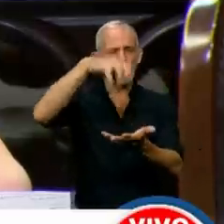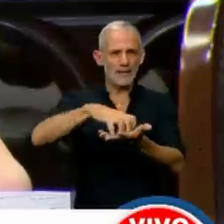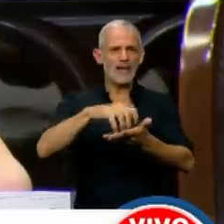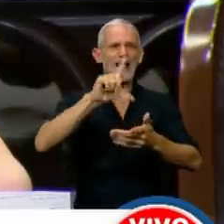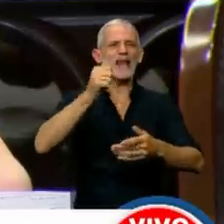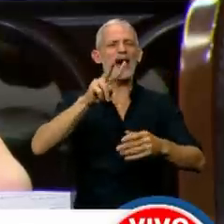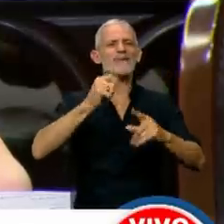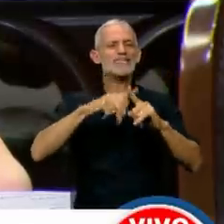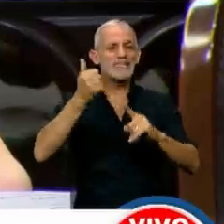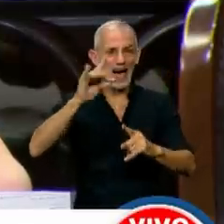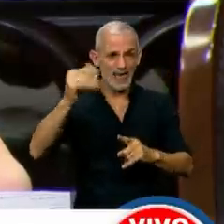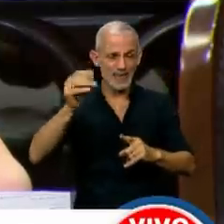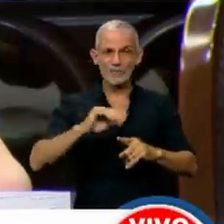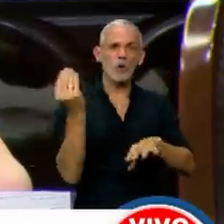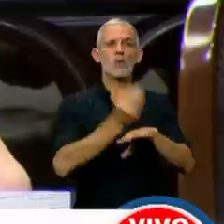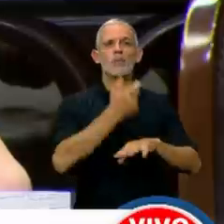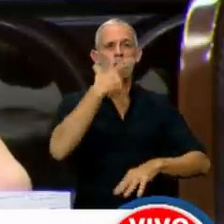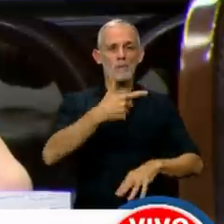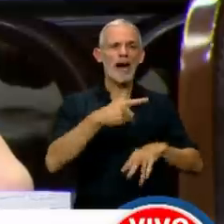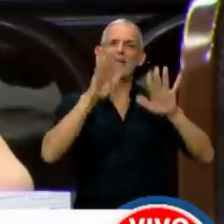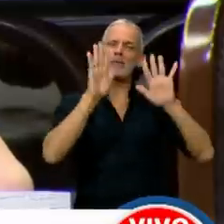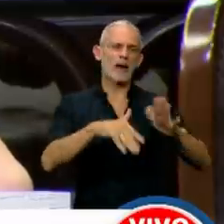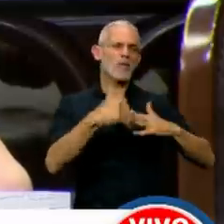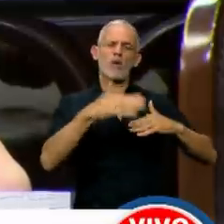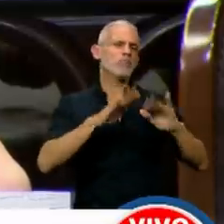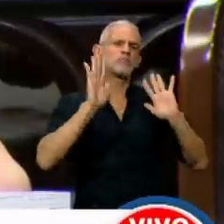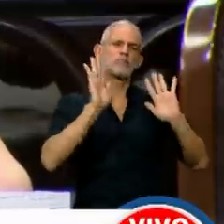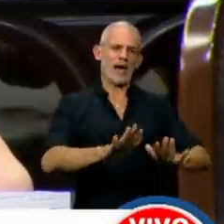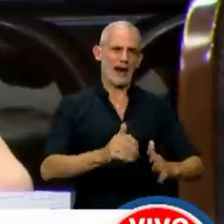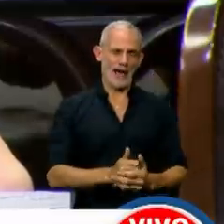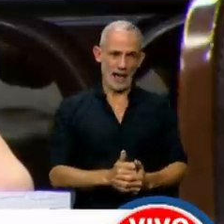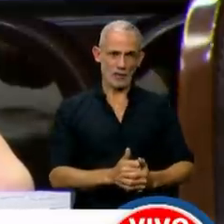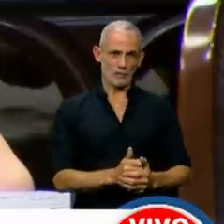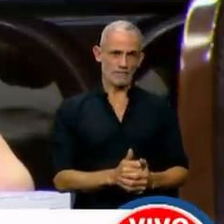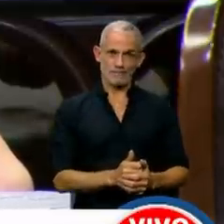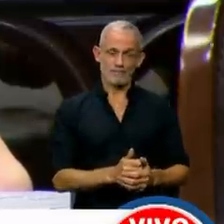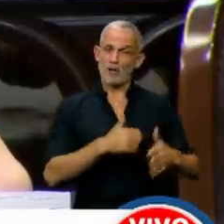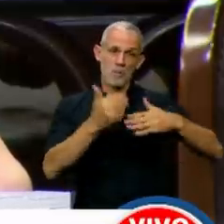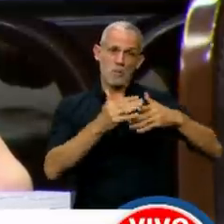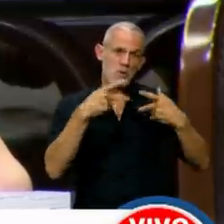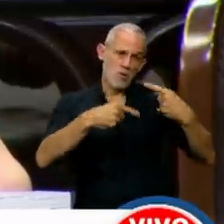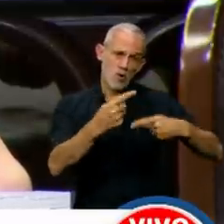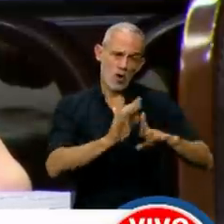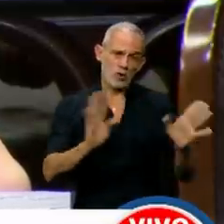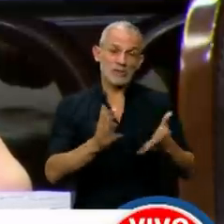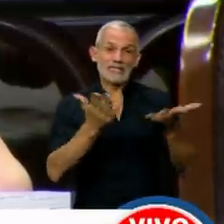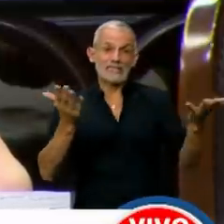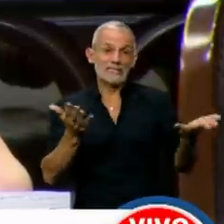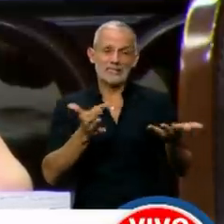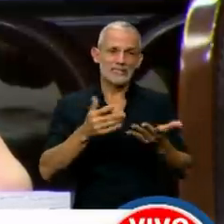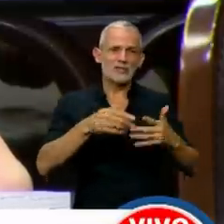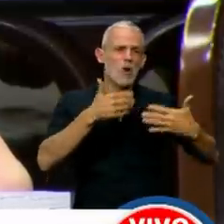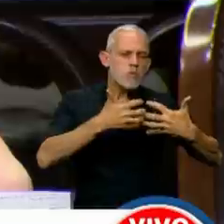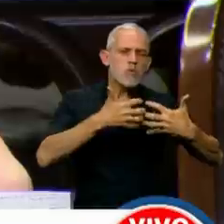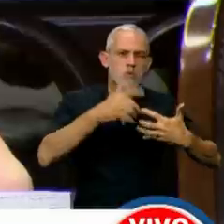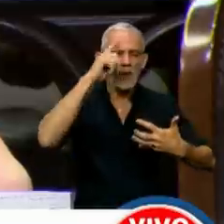avanzada que desde que asumió macri fue para y se interrumpió la obra y no hubo manera de que